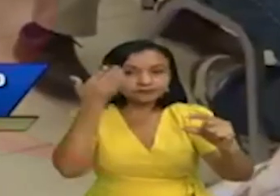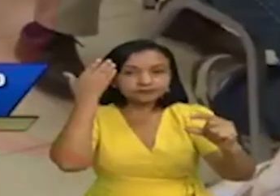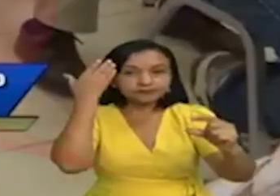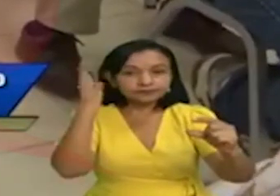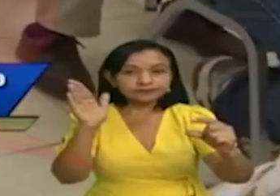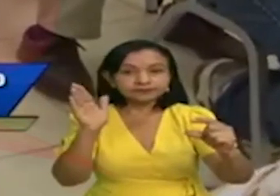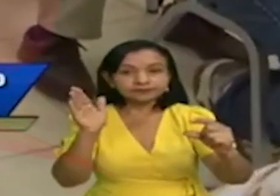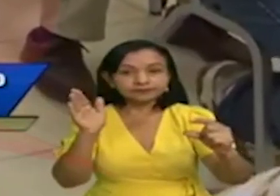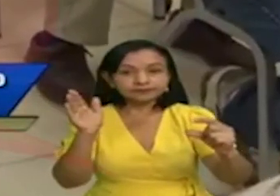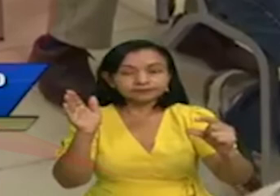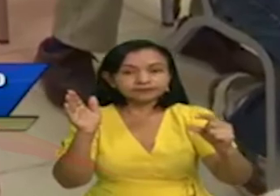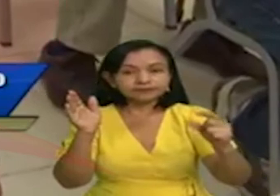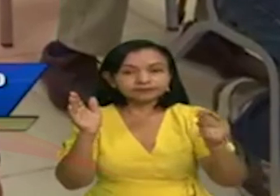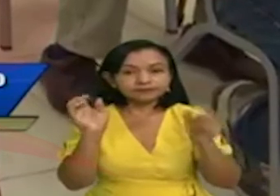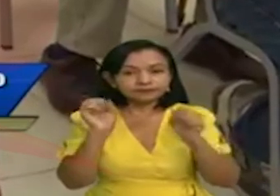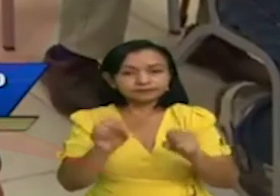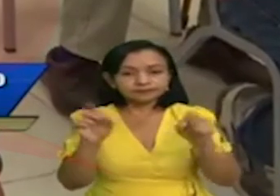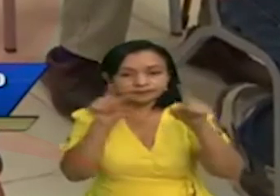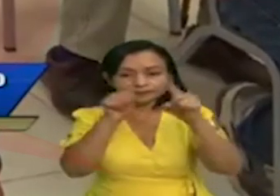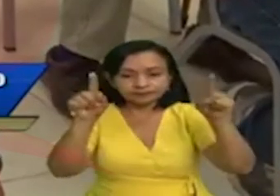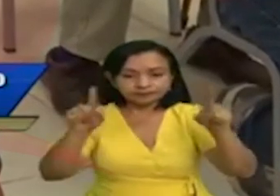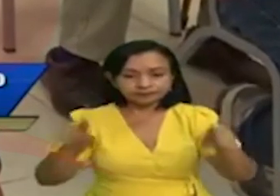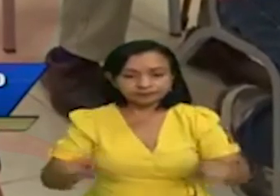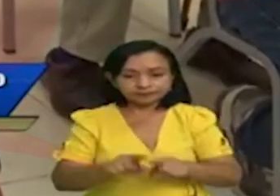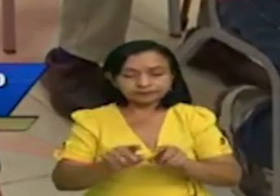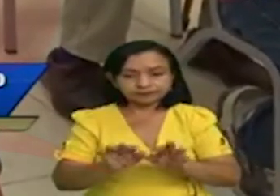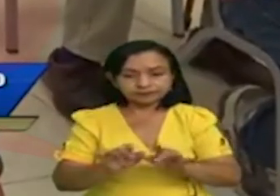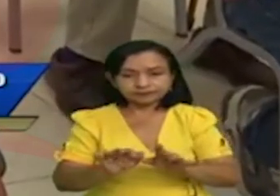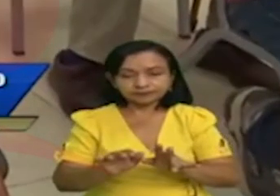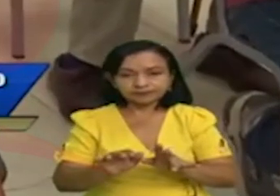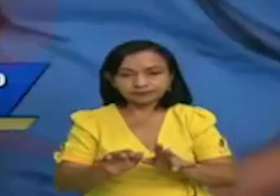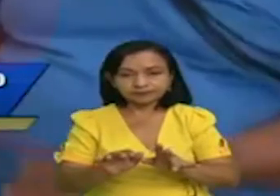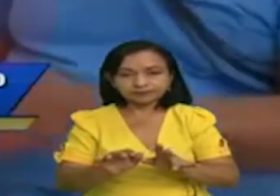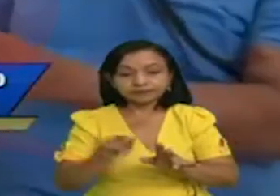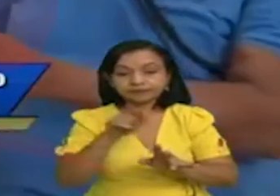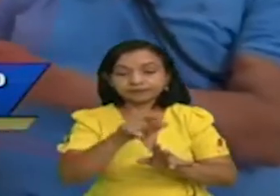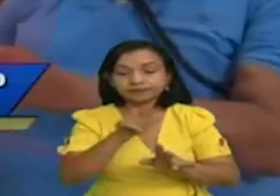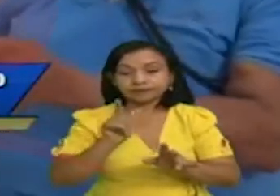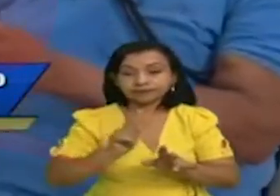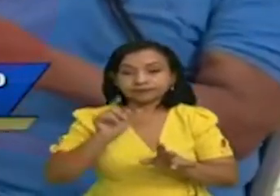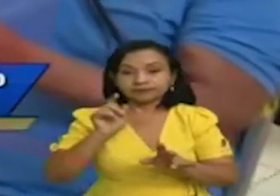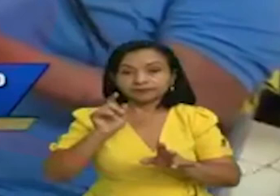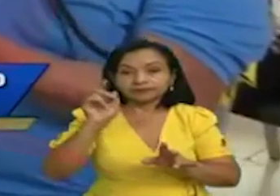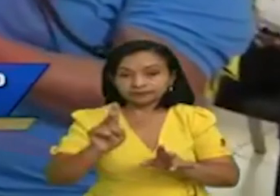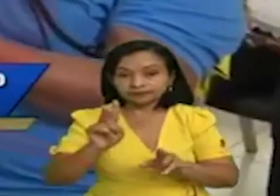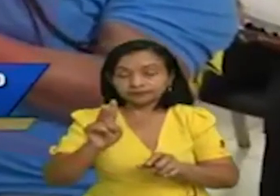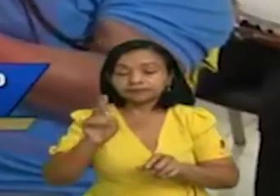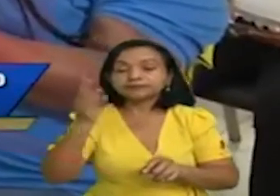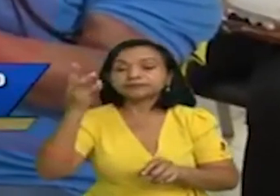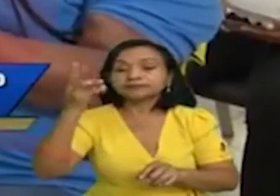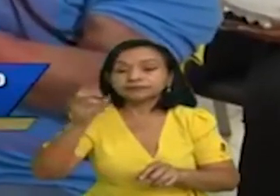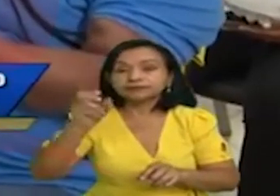de 175.000 en esta tercera campaña del año 2021, Energía